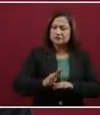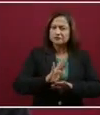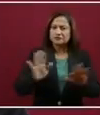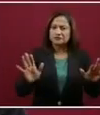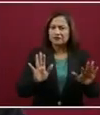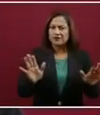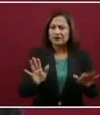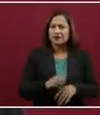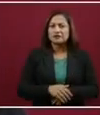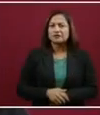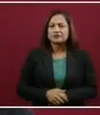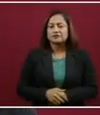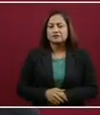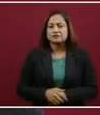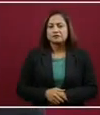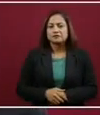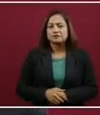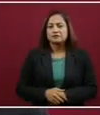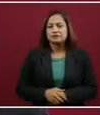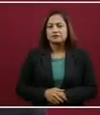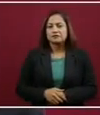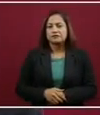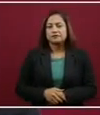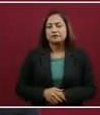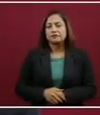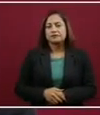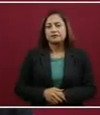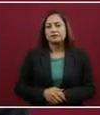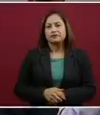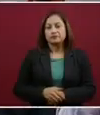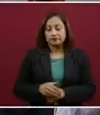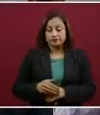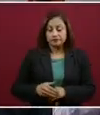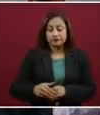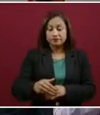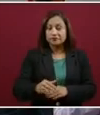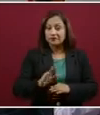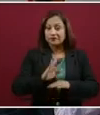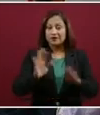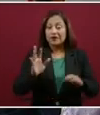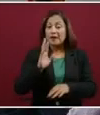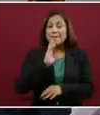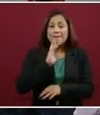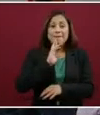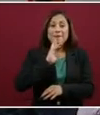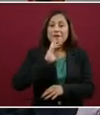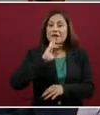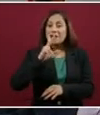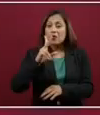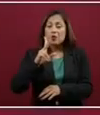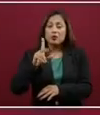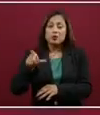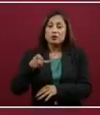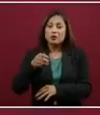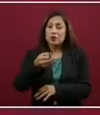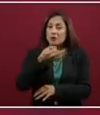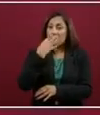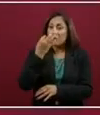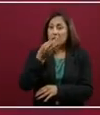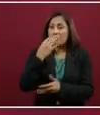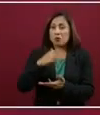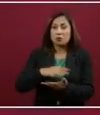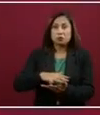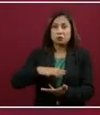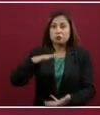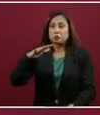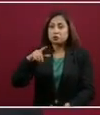mucho mejor, que ya no va a haber abasto y no va a haber